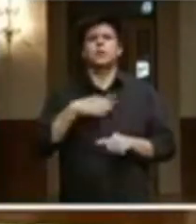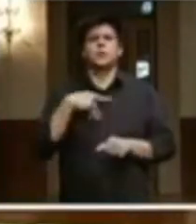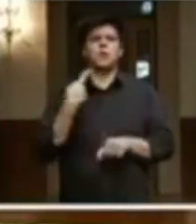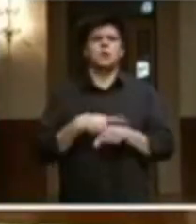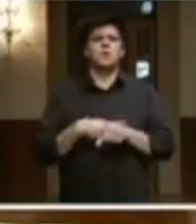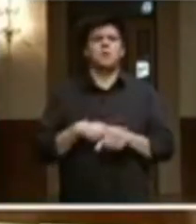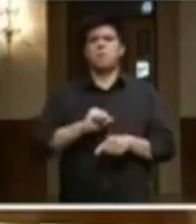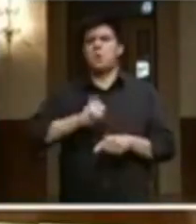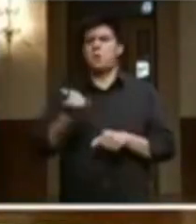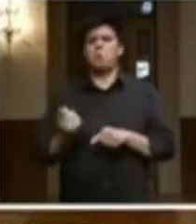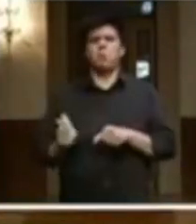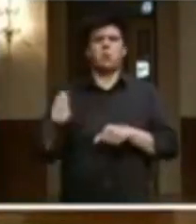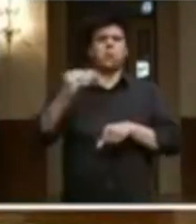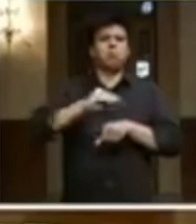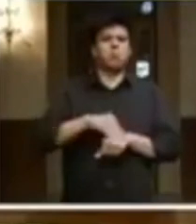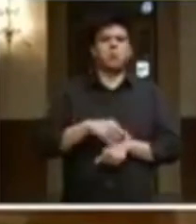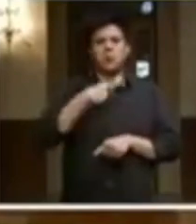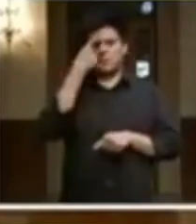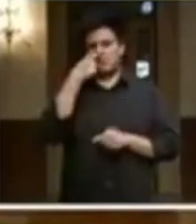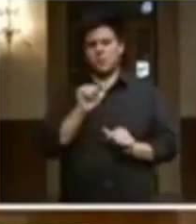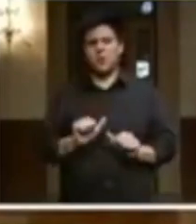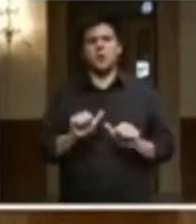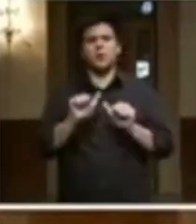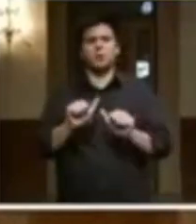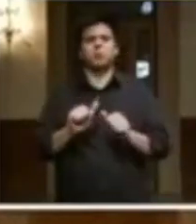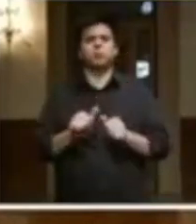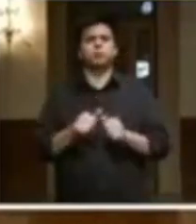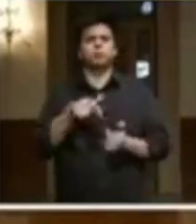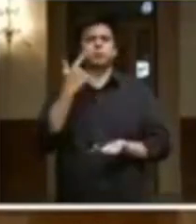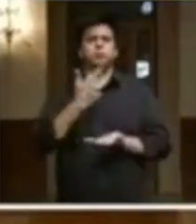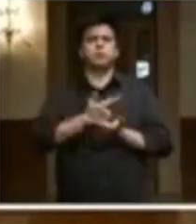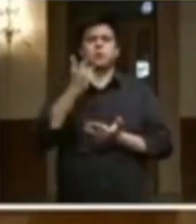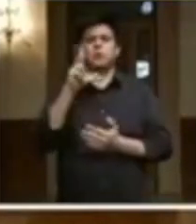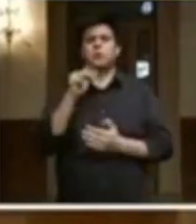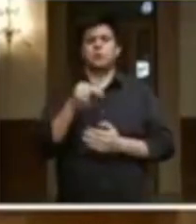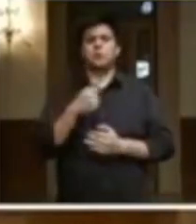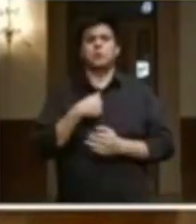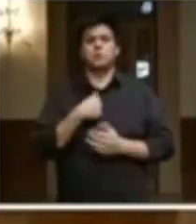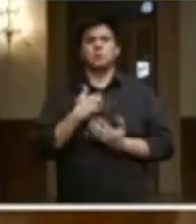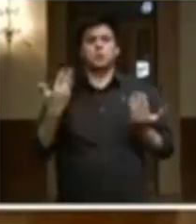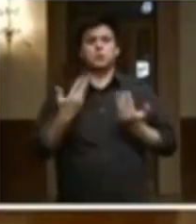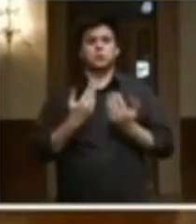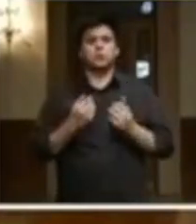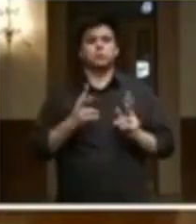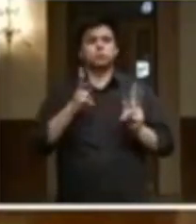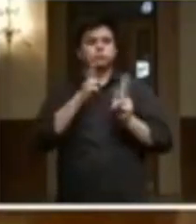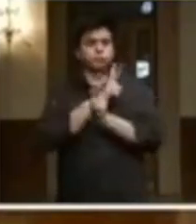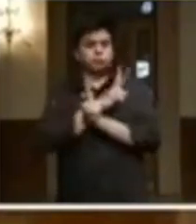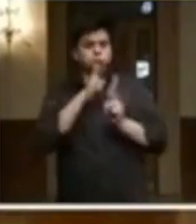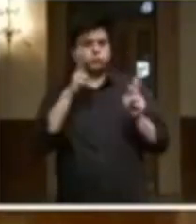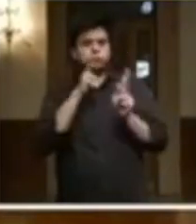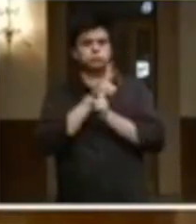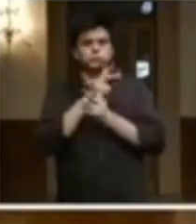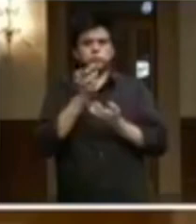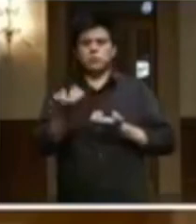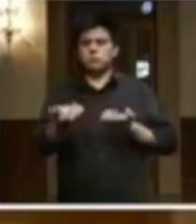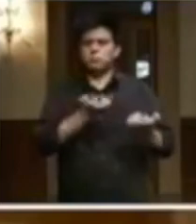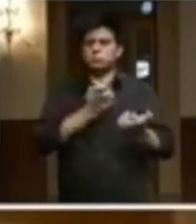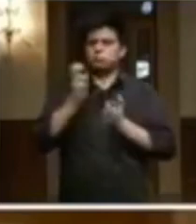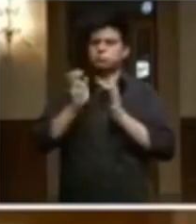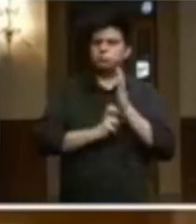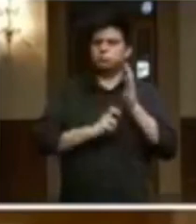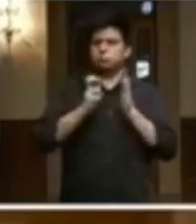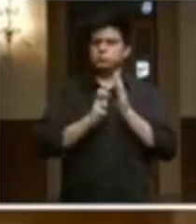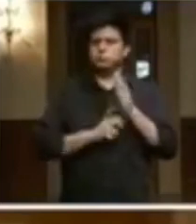enfermedad para que no se complique, ¿verdad? Y hacer mis ejercicios respiratorios.